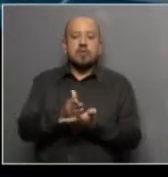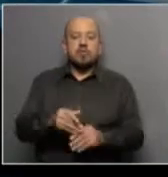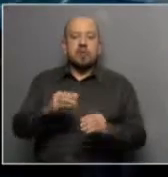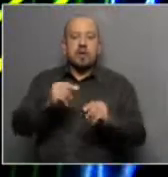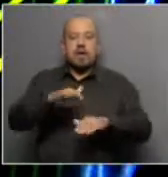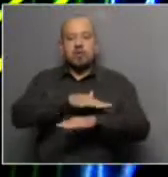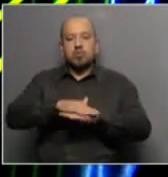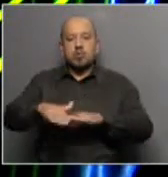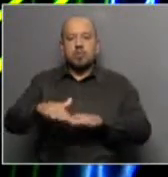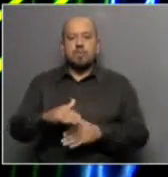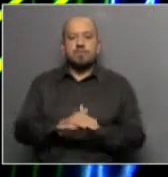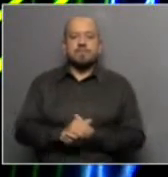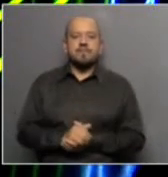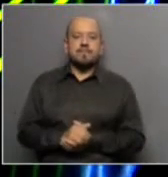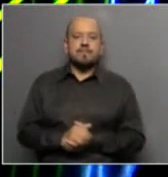suelo.